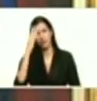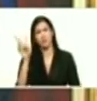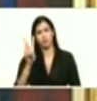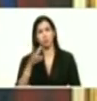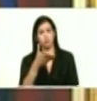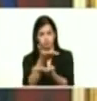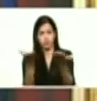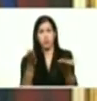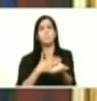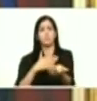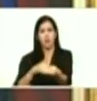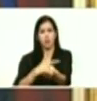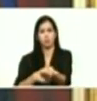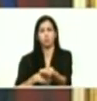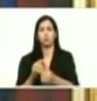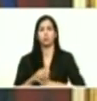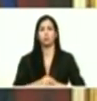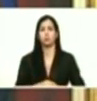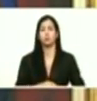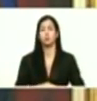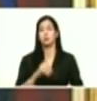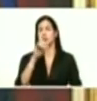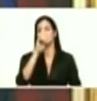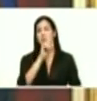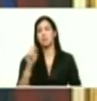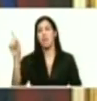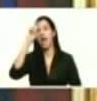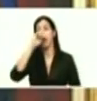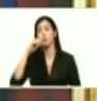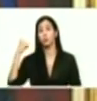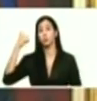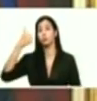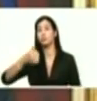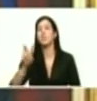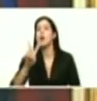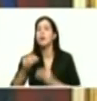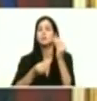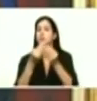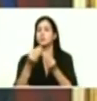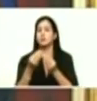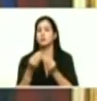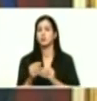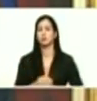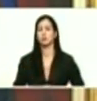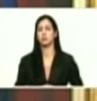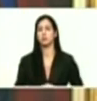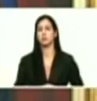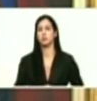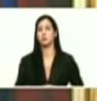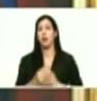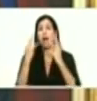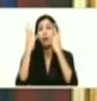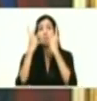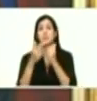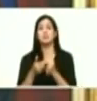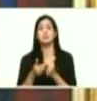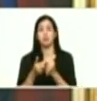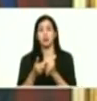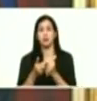100 años se dedicó a administrar y distribuir